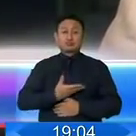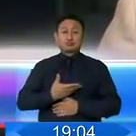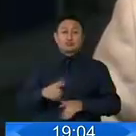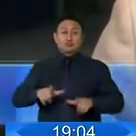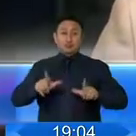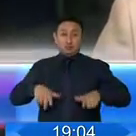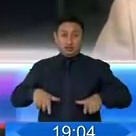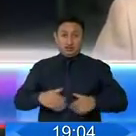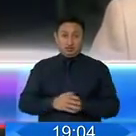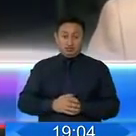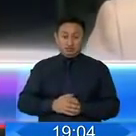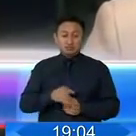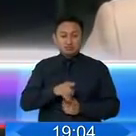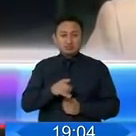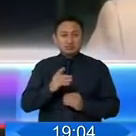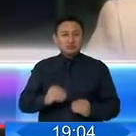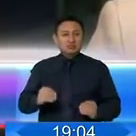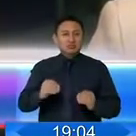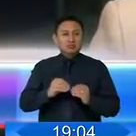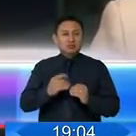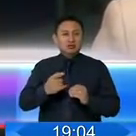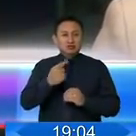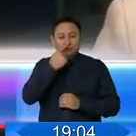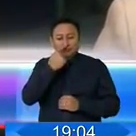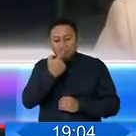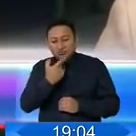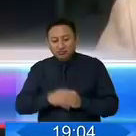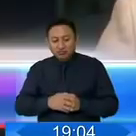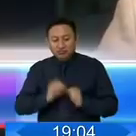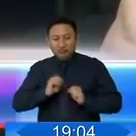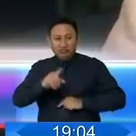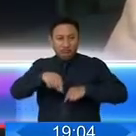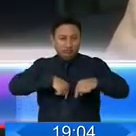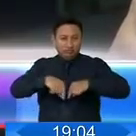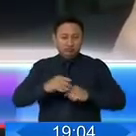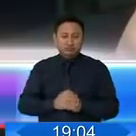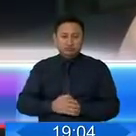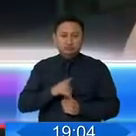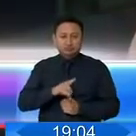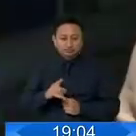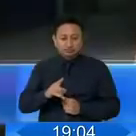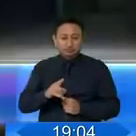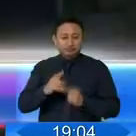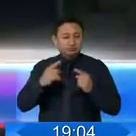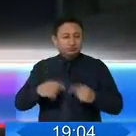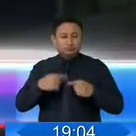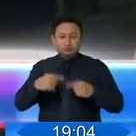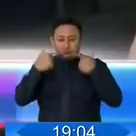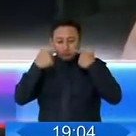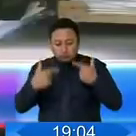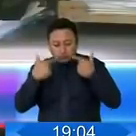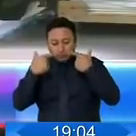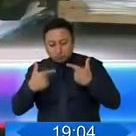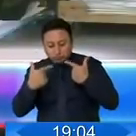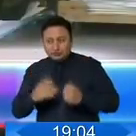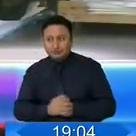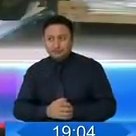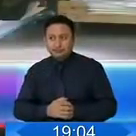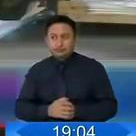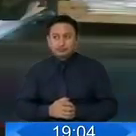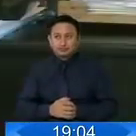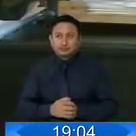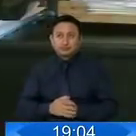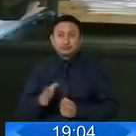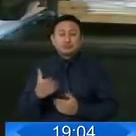estar más al tanto, más comprometido con el pacto vial, monitorearlo más frecuentemente. Cambiar